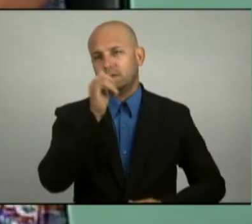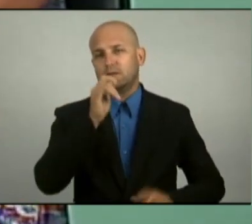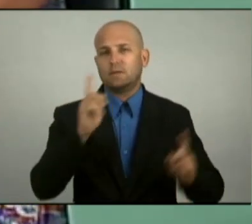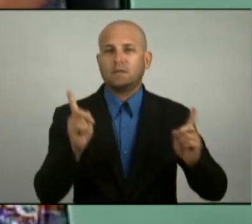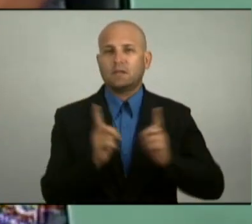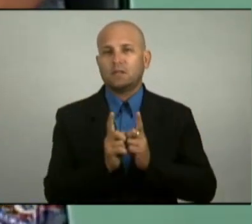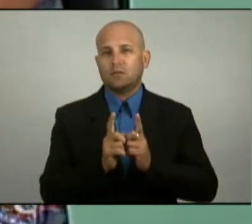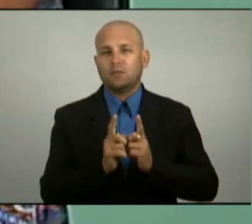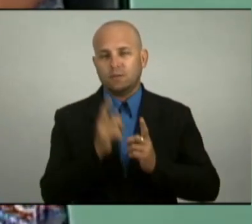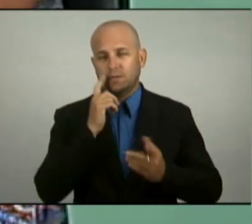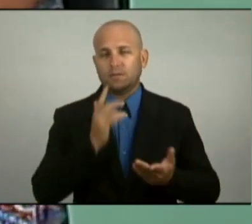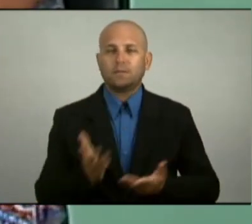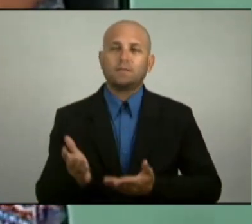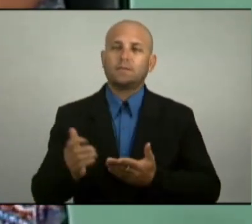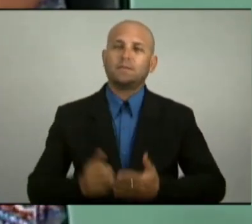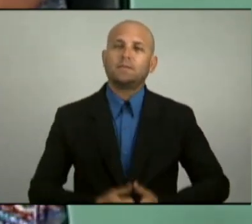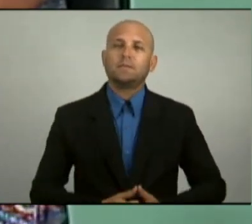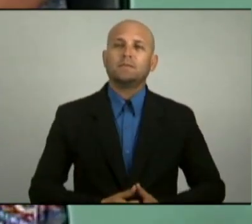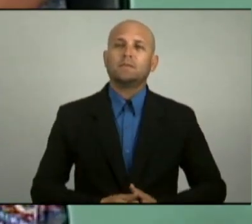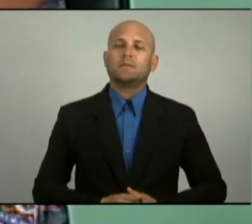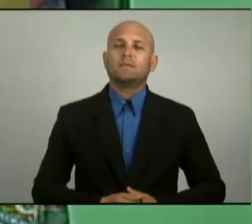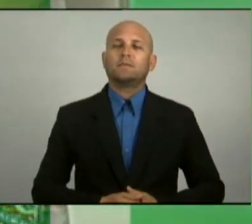nuestro programa de primera